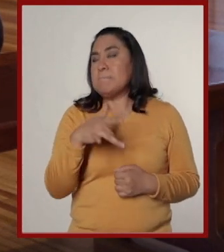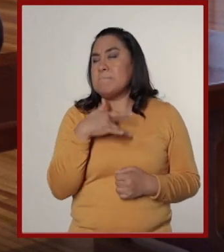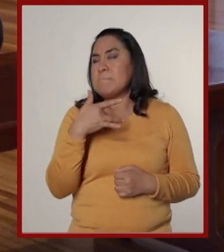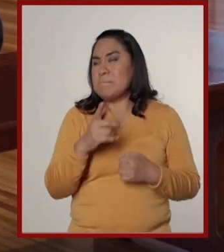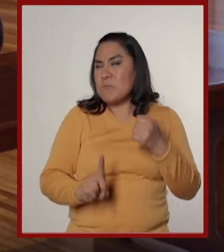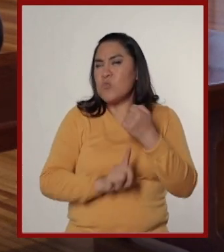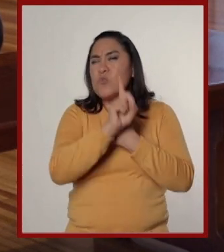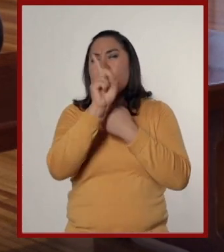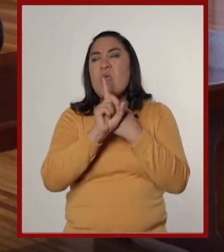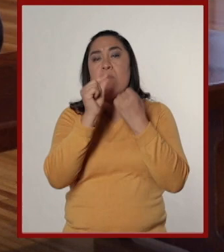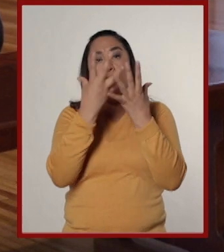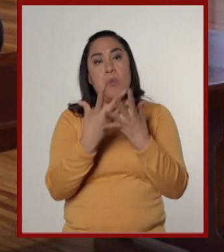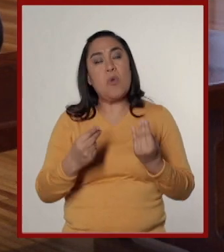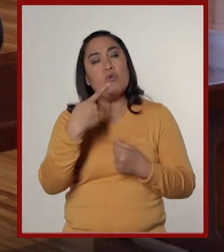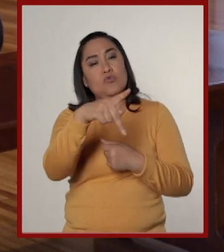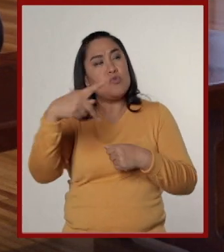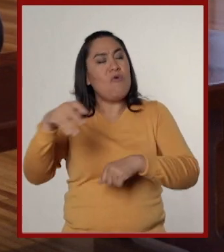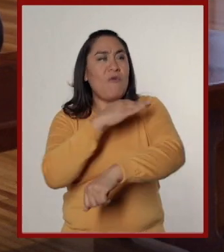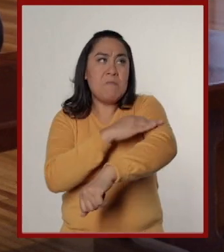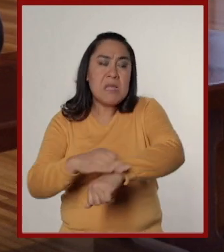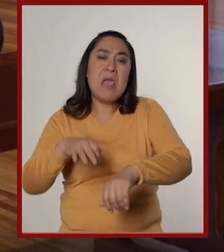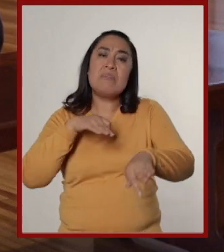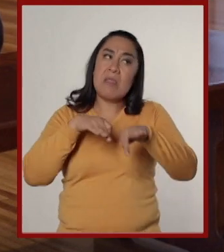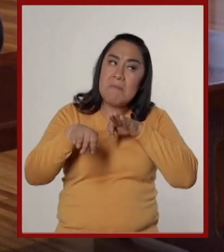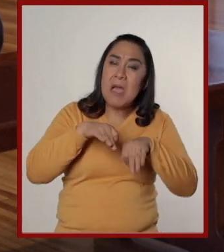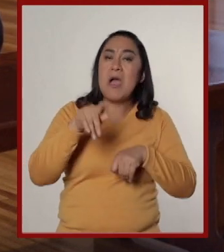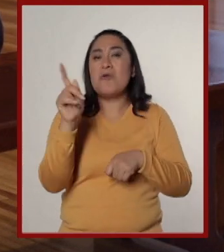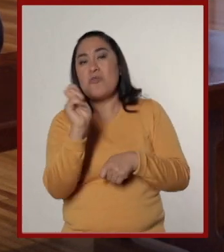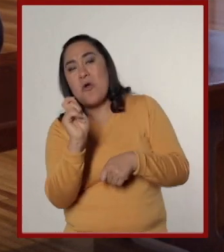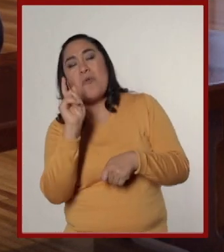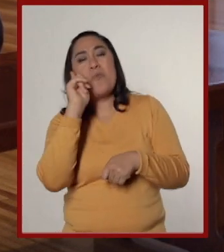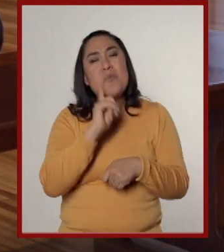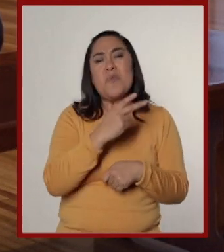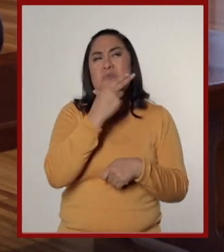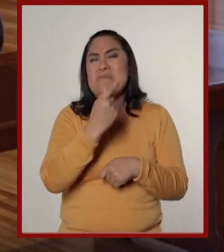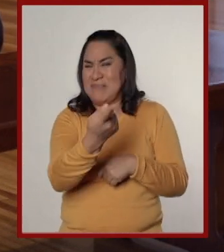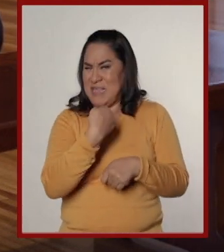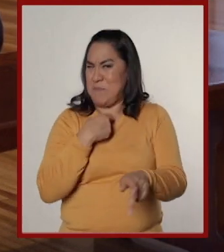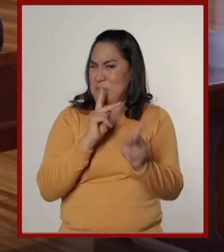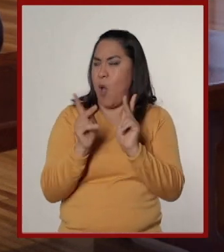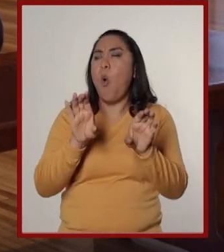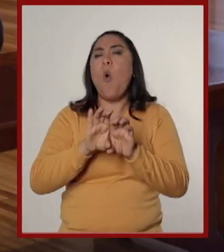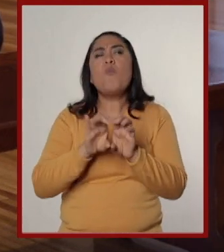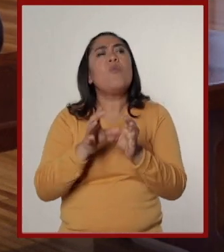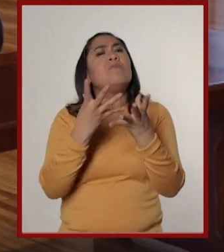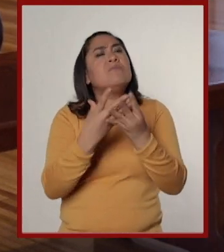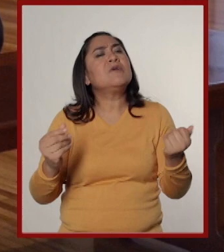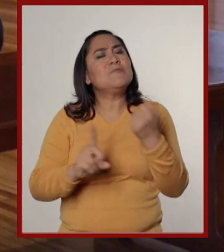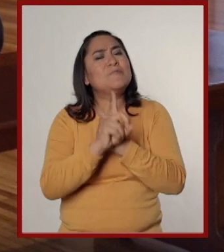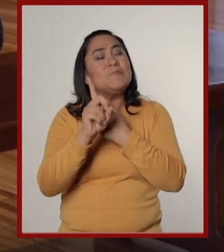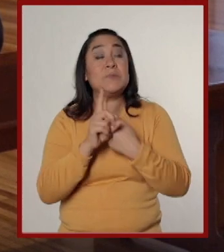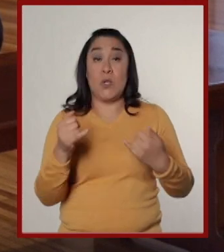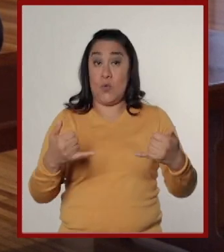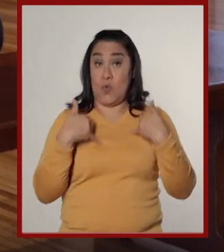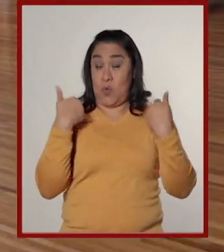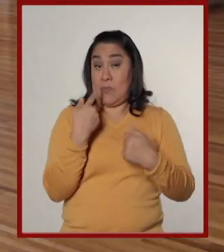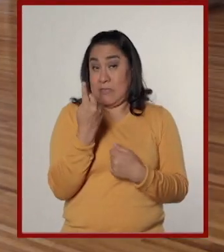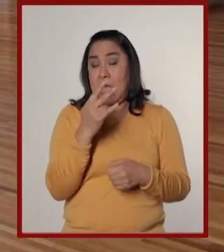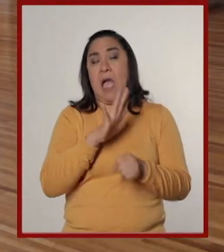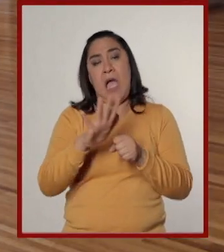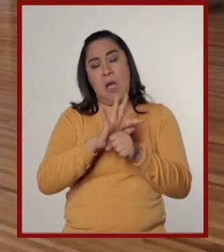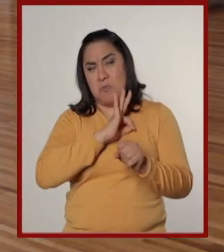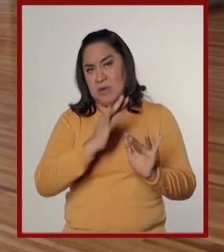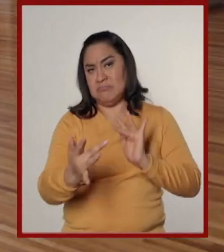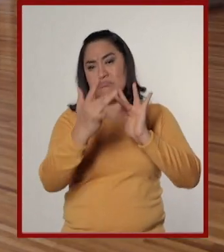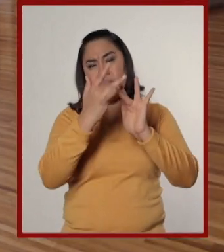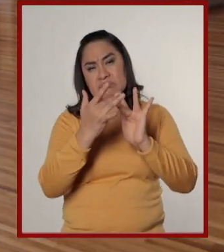estar acompañados a la distancia es escucharlos y así nosotros podemos empatizar con todos los que viven, sienten, piensan y sueñan. La